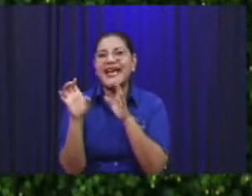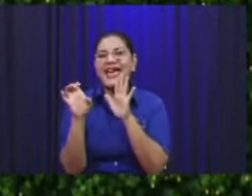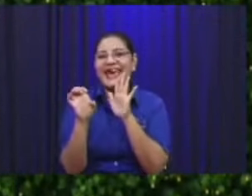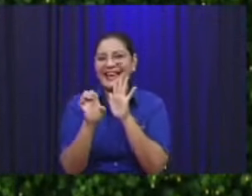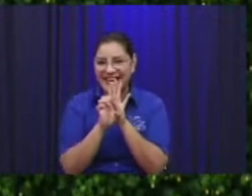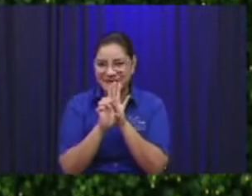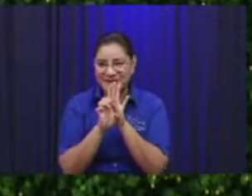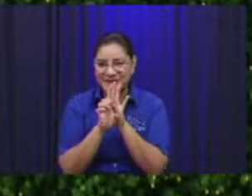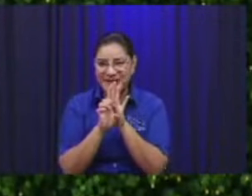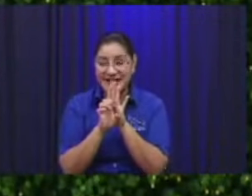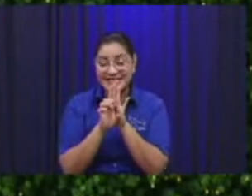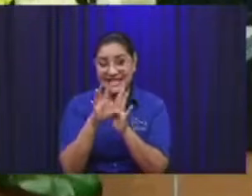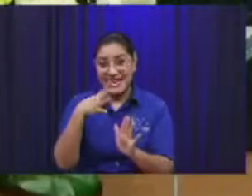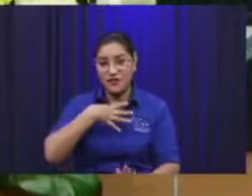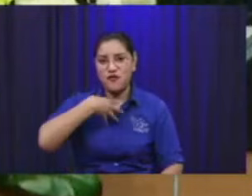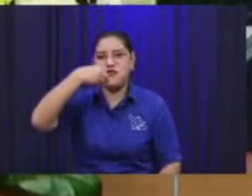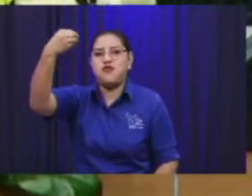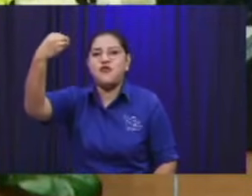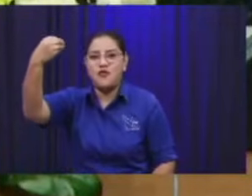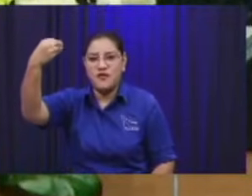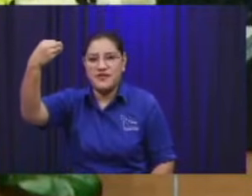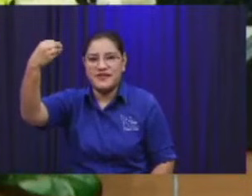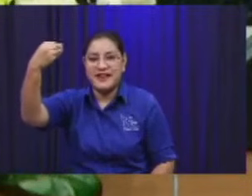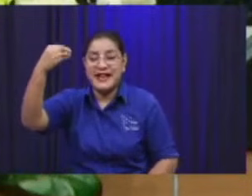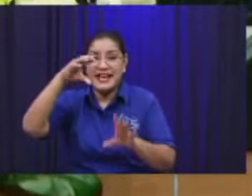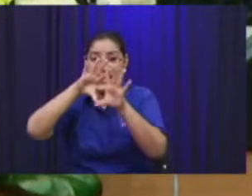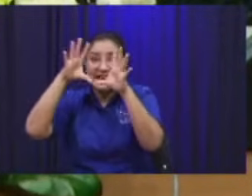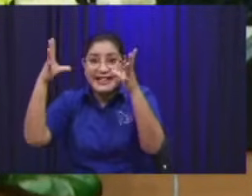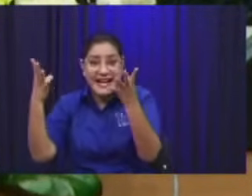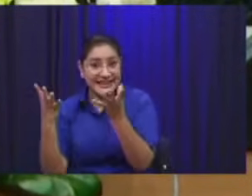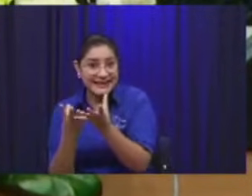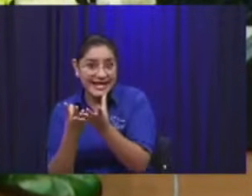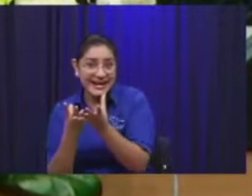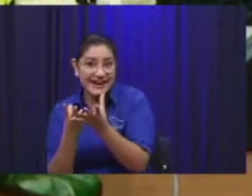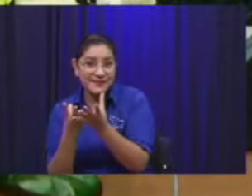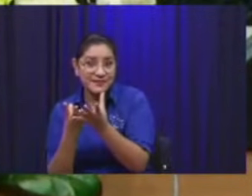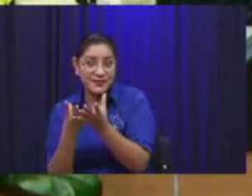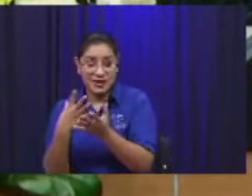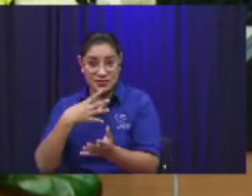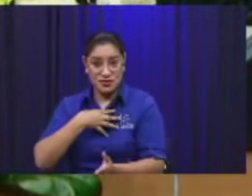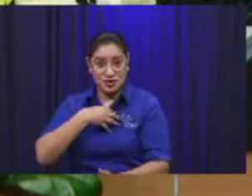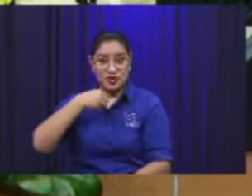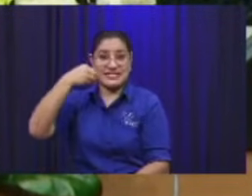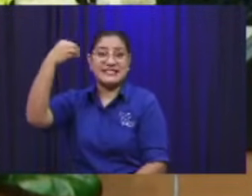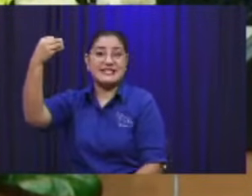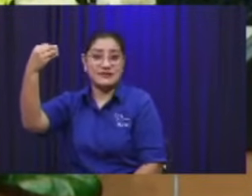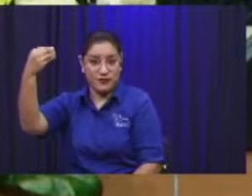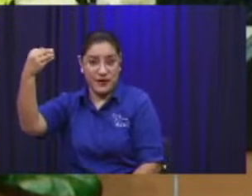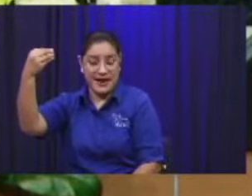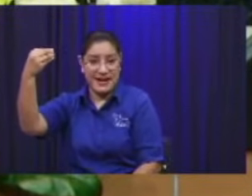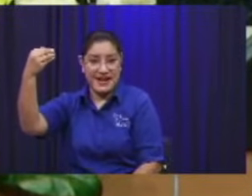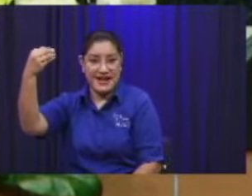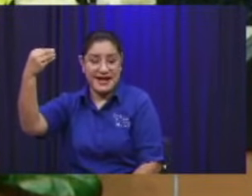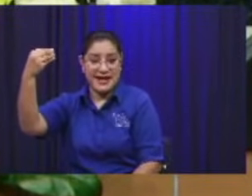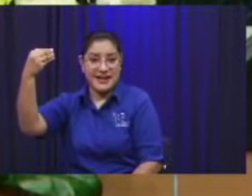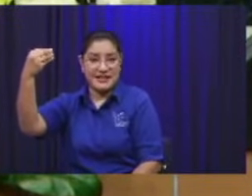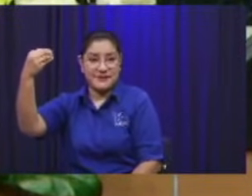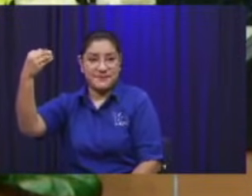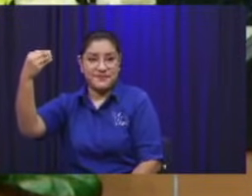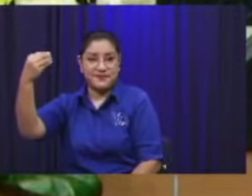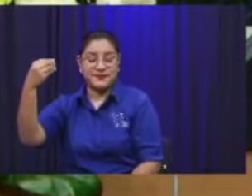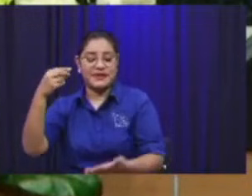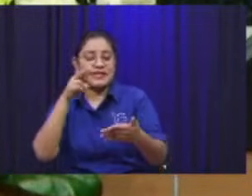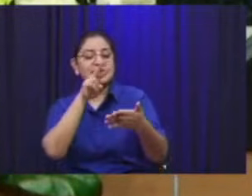esto ya quedó bien claro si o no entonces mire pues cuando salgamos dice acá